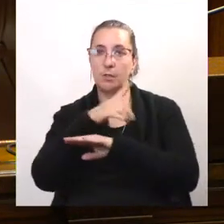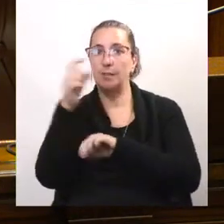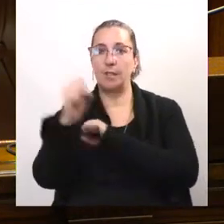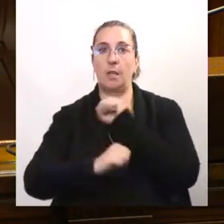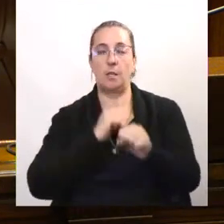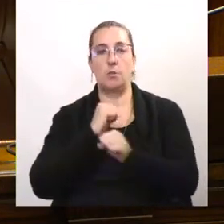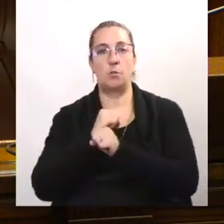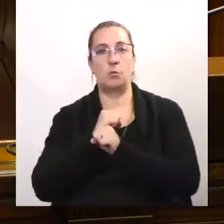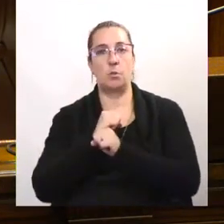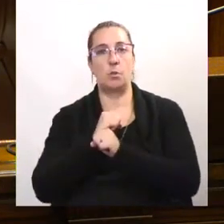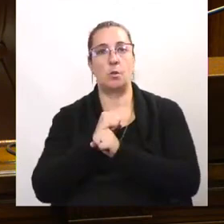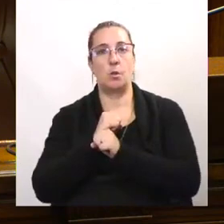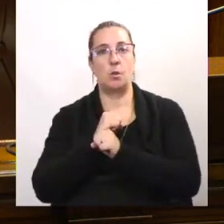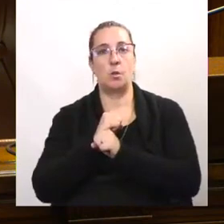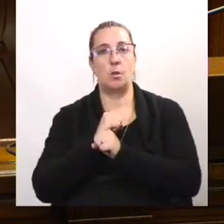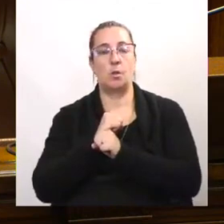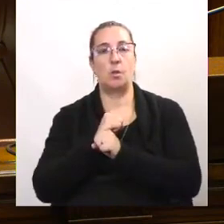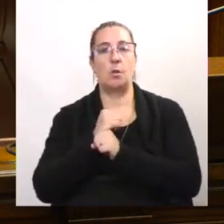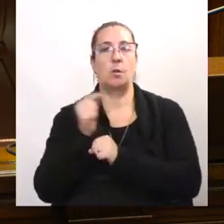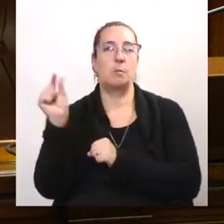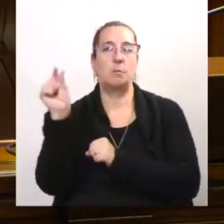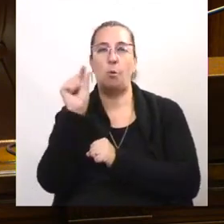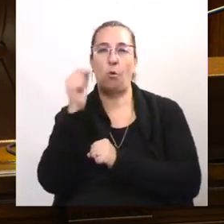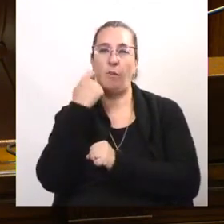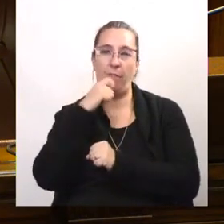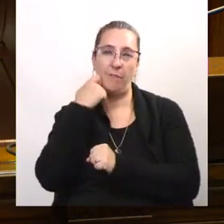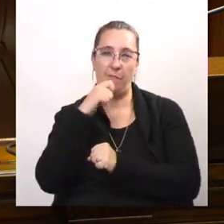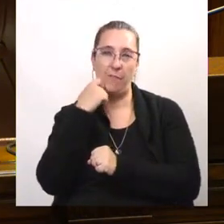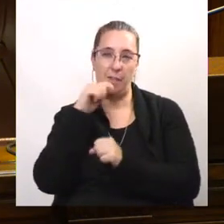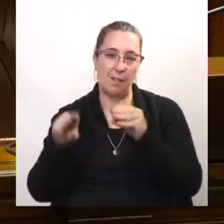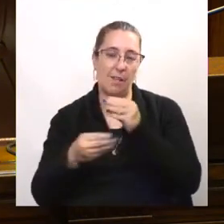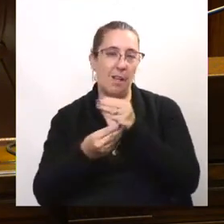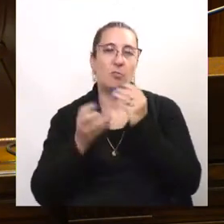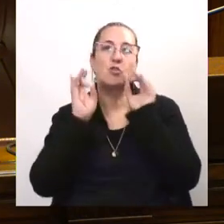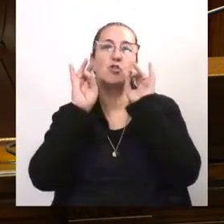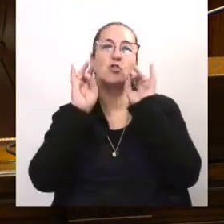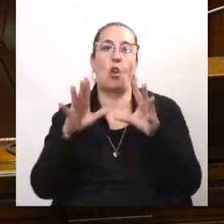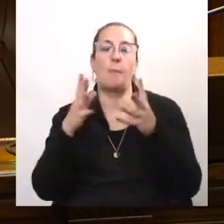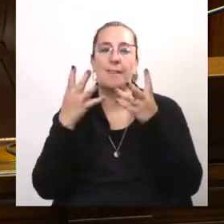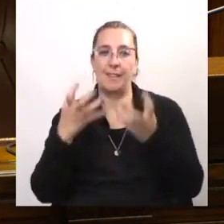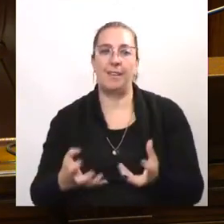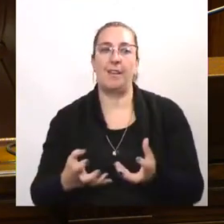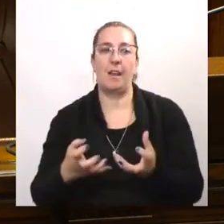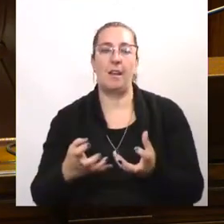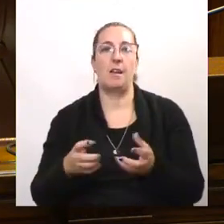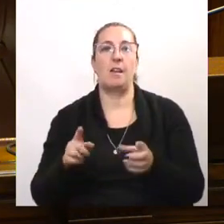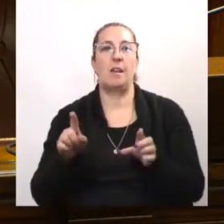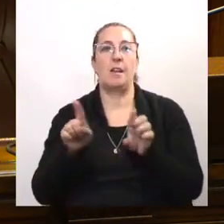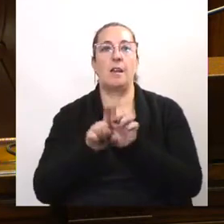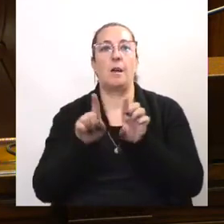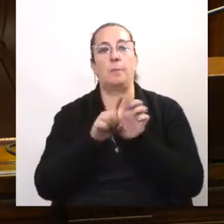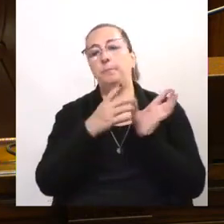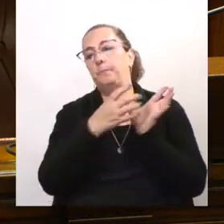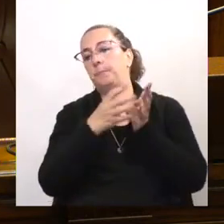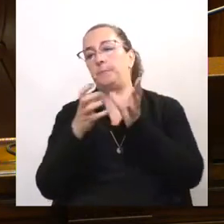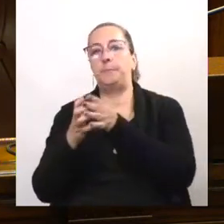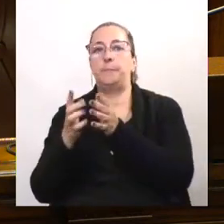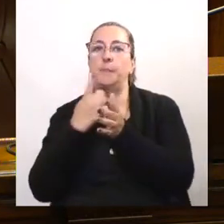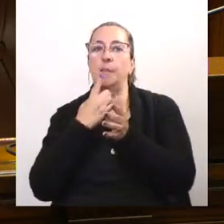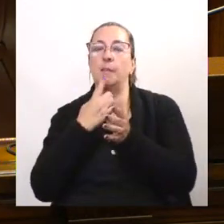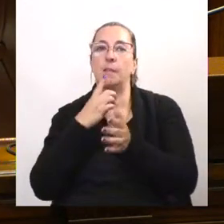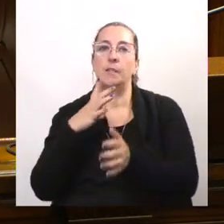años. Y es muy poco lo que queda por agregar. Simplemente yo quería, como todos los partidos